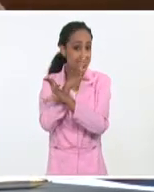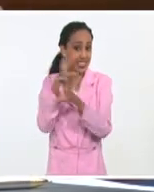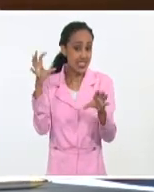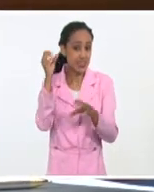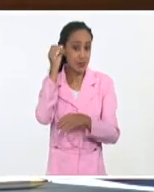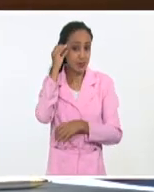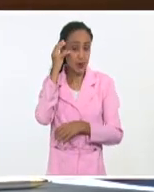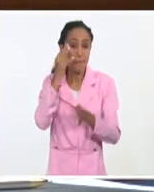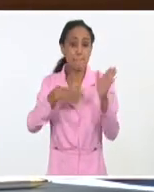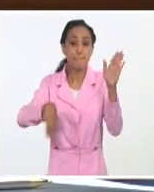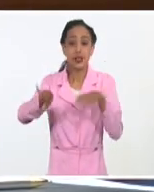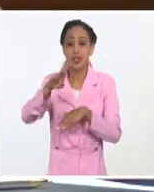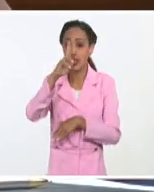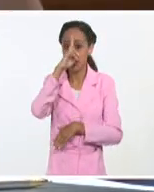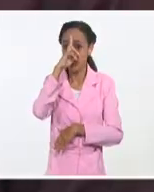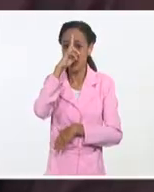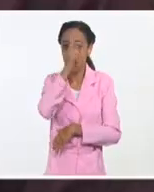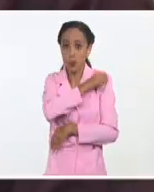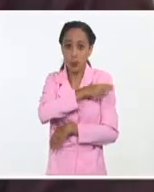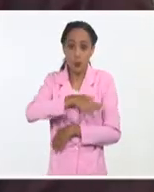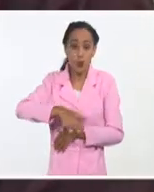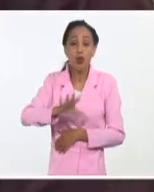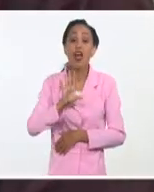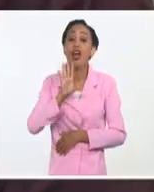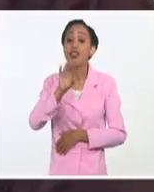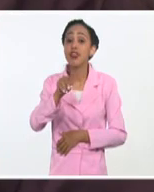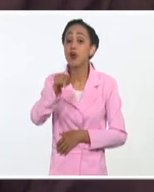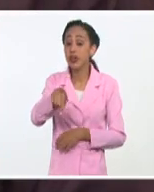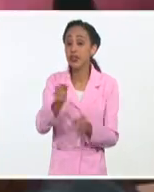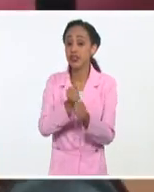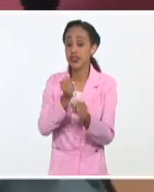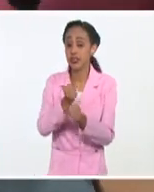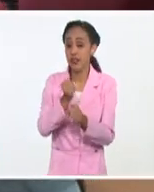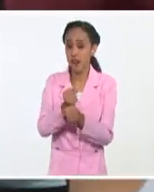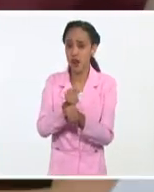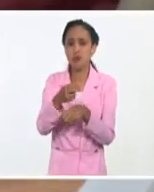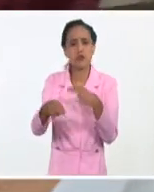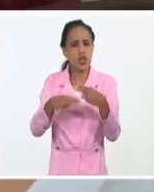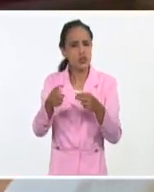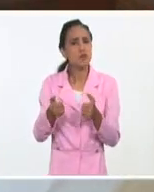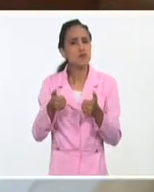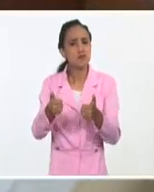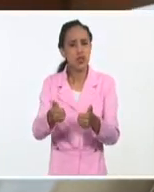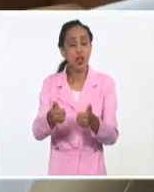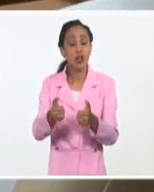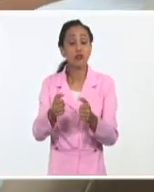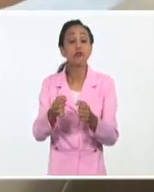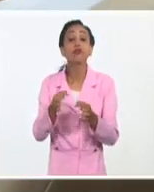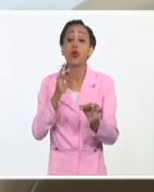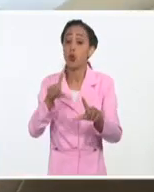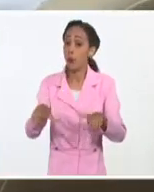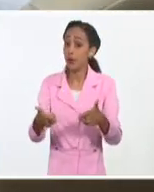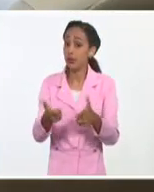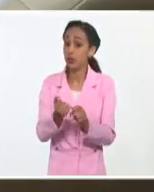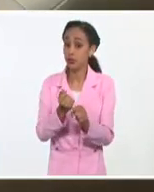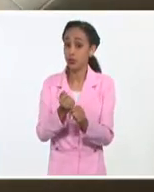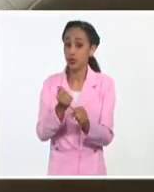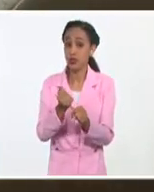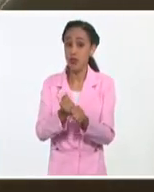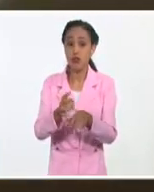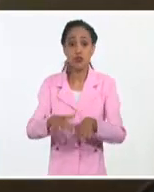MINSAP, doctora Iliana Morales, aseguró que esta estrategia marcha satisfactoriamente, con todo rigor y responsabilidad, en medio del